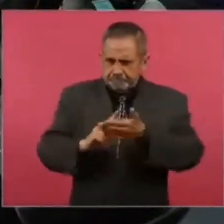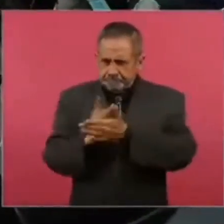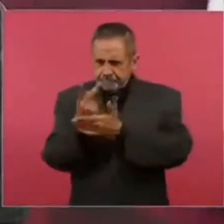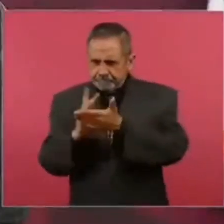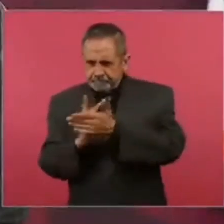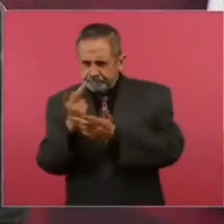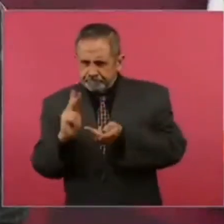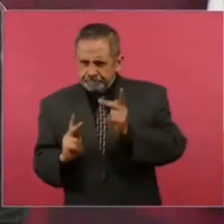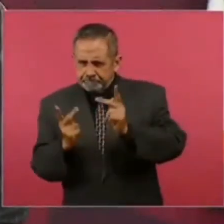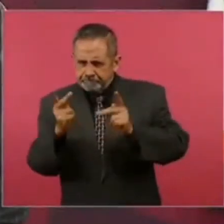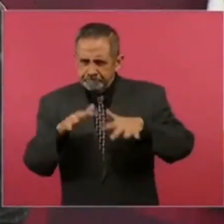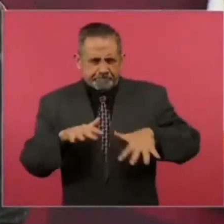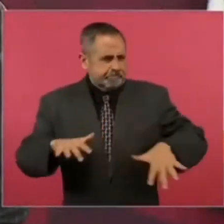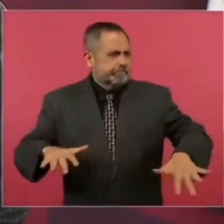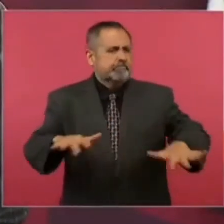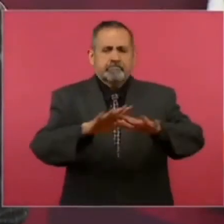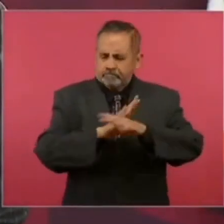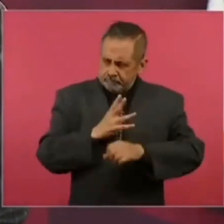y